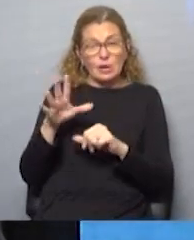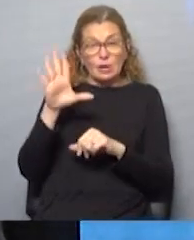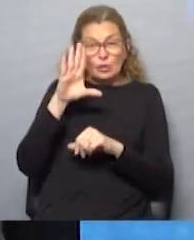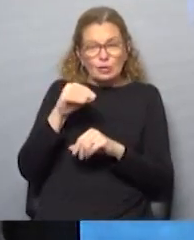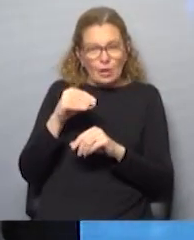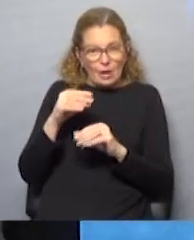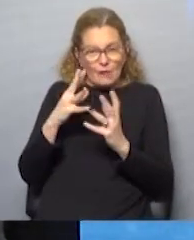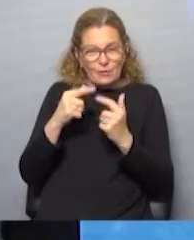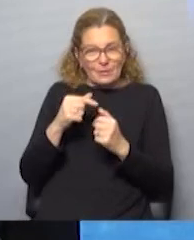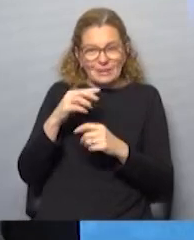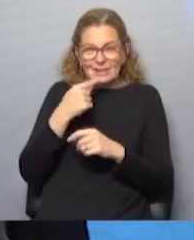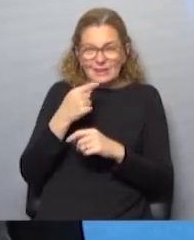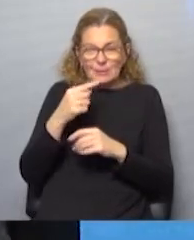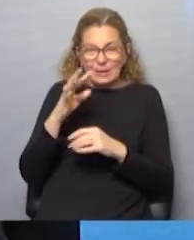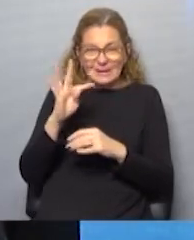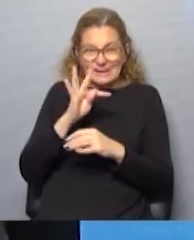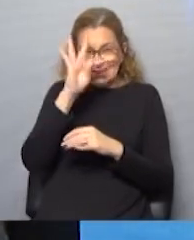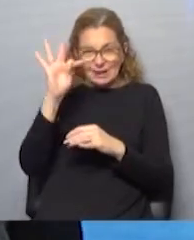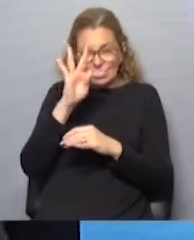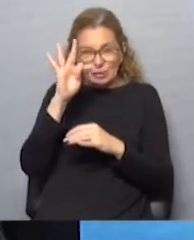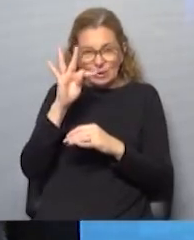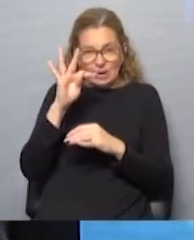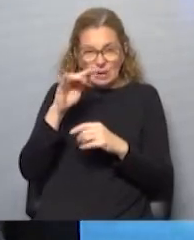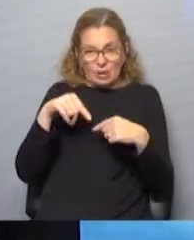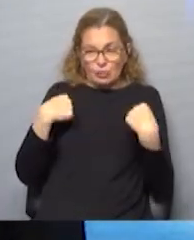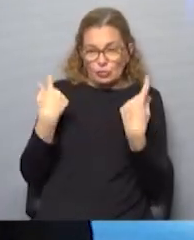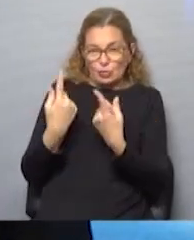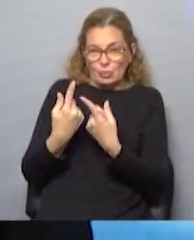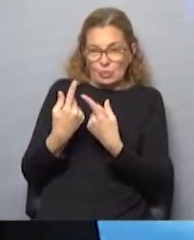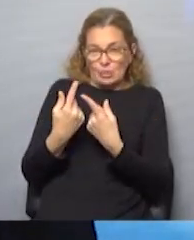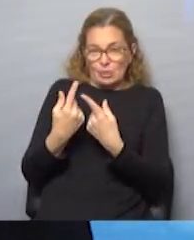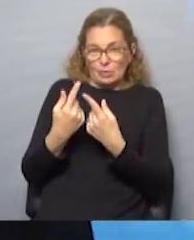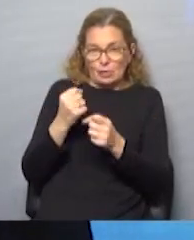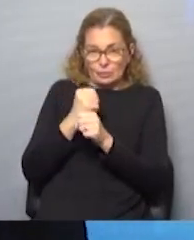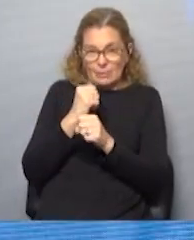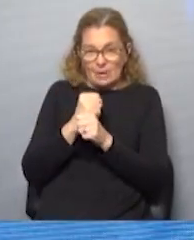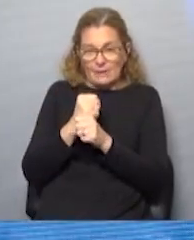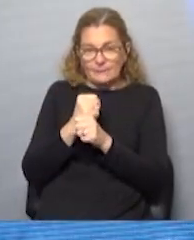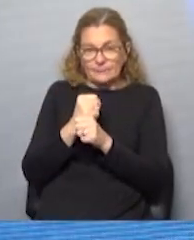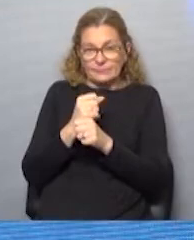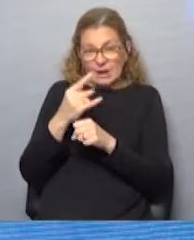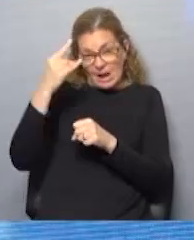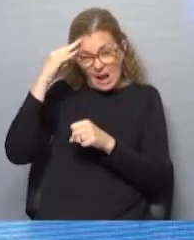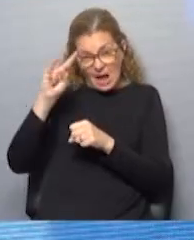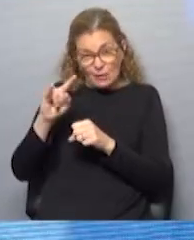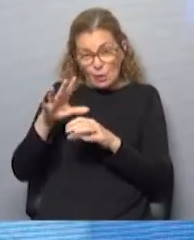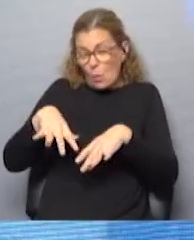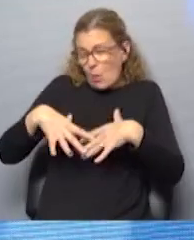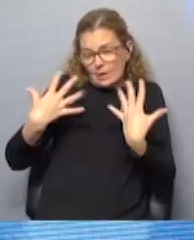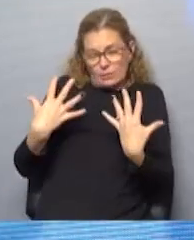la tecnología ahora atrás involucra a todas las ramas de la actividad lo que sea el agro lo que